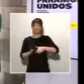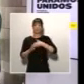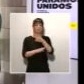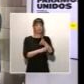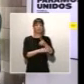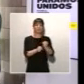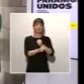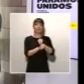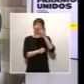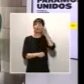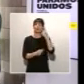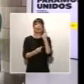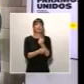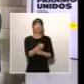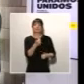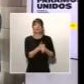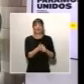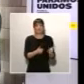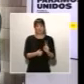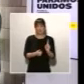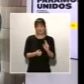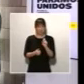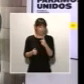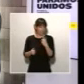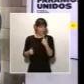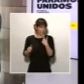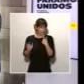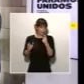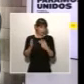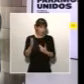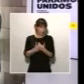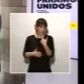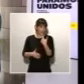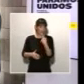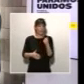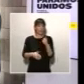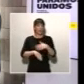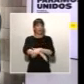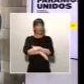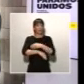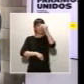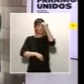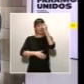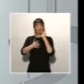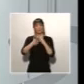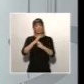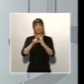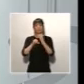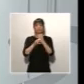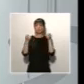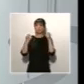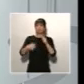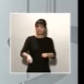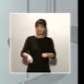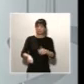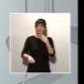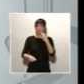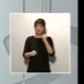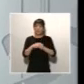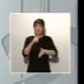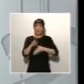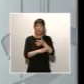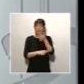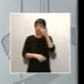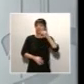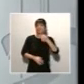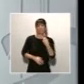necesidad, estima OK Diario, ¿se plantea al Gobierno ordenar cierre de metro y autobuses? Bueno, yo creo que la respuesta es